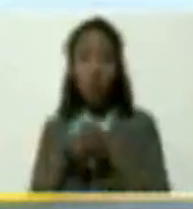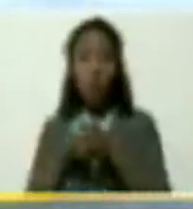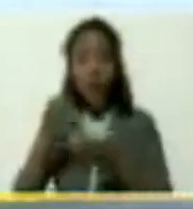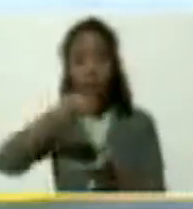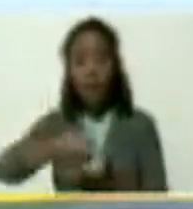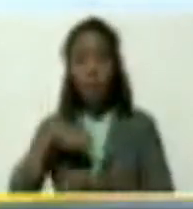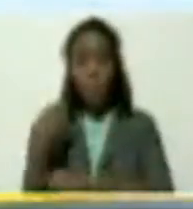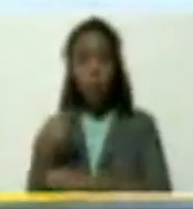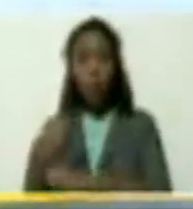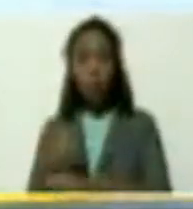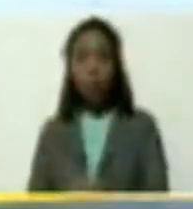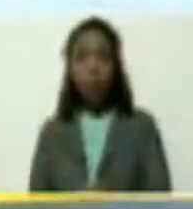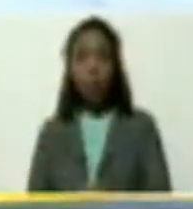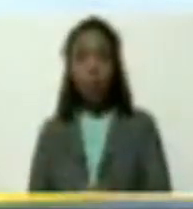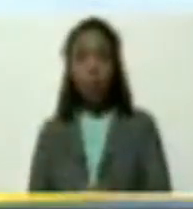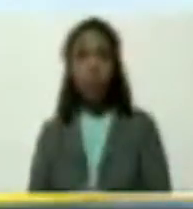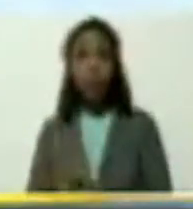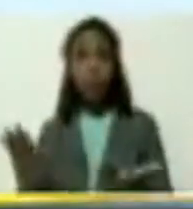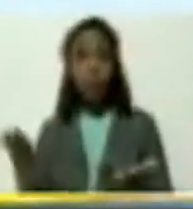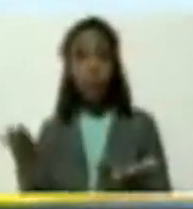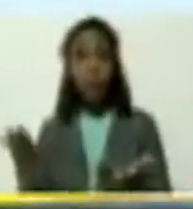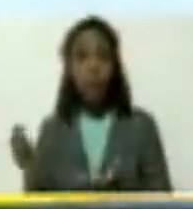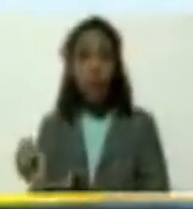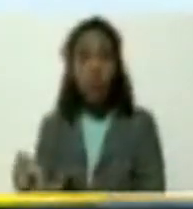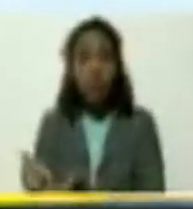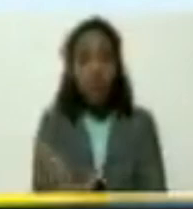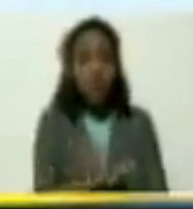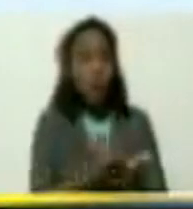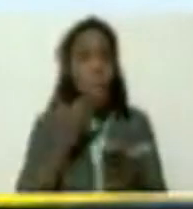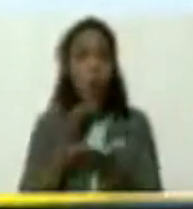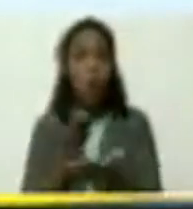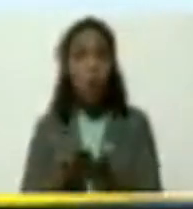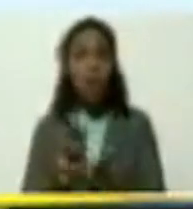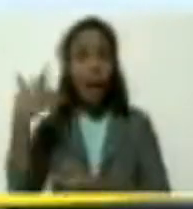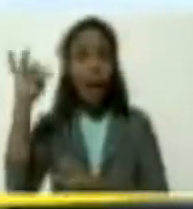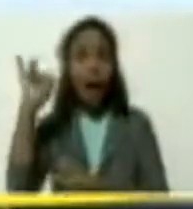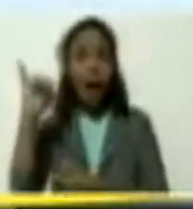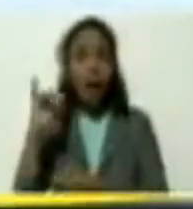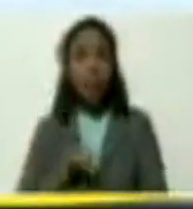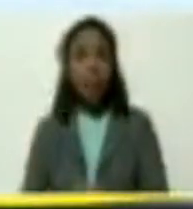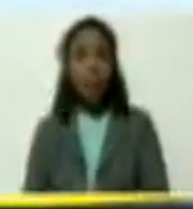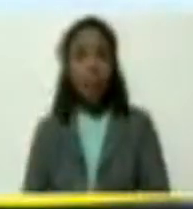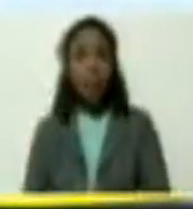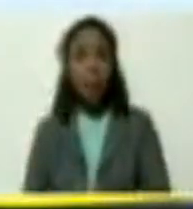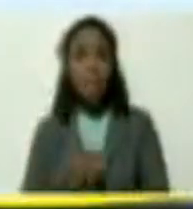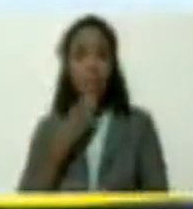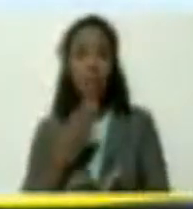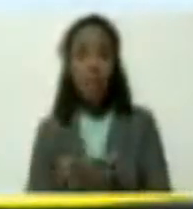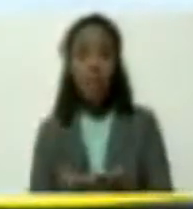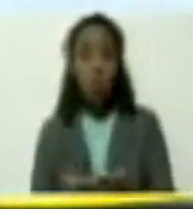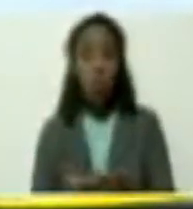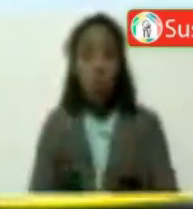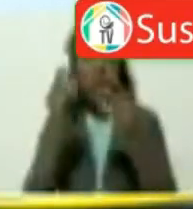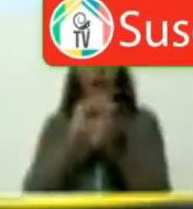Centro de inversión, y justamente recogimos parte de las propuestas que ellos traen, que se les permita a través de una